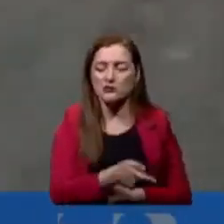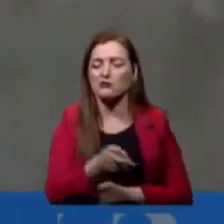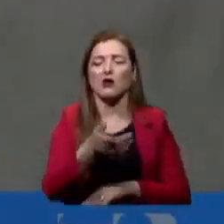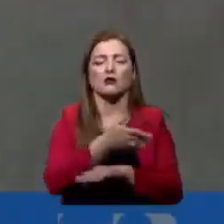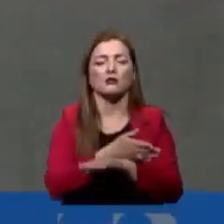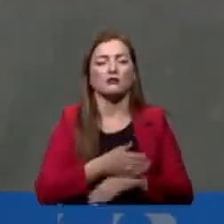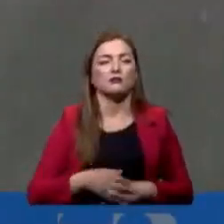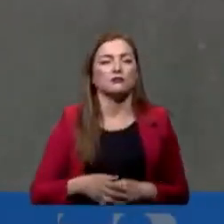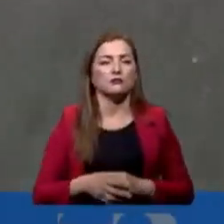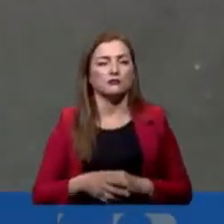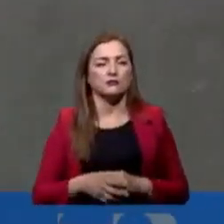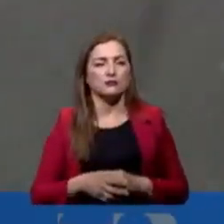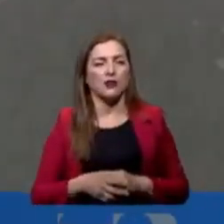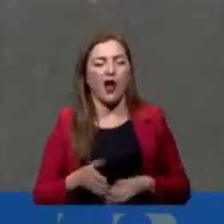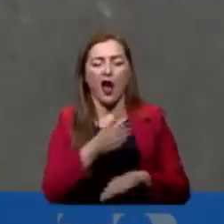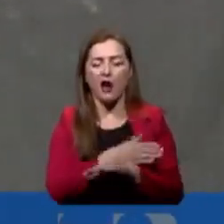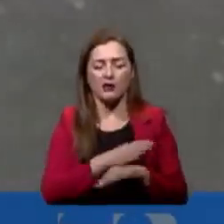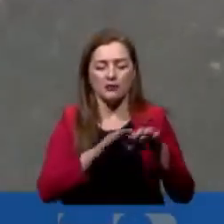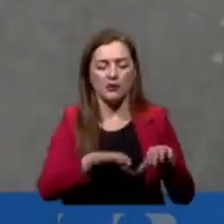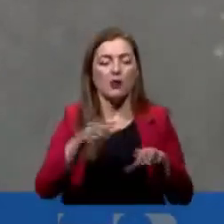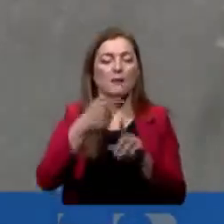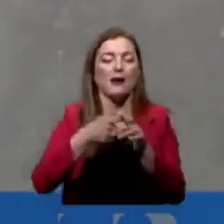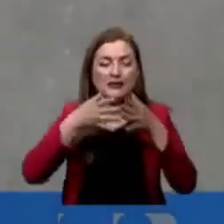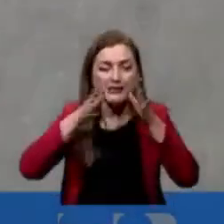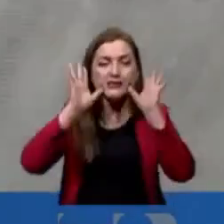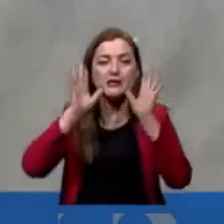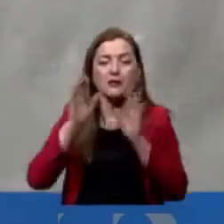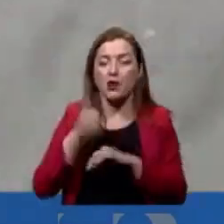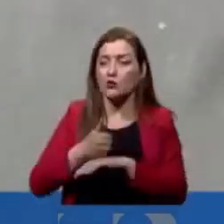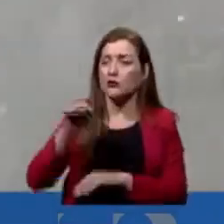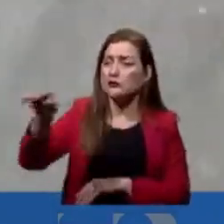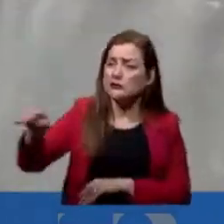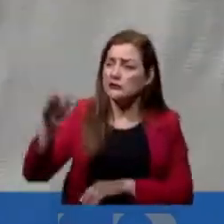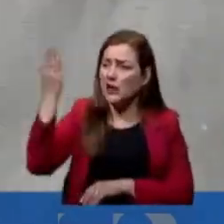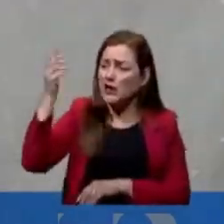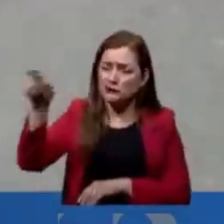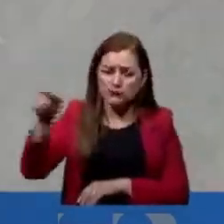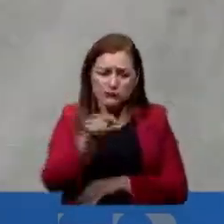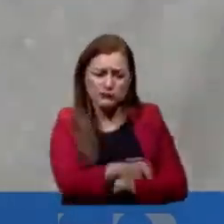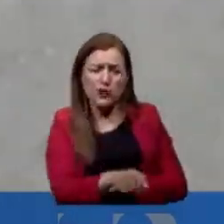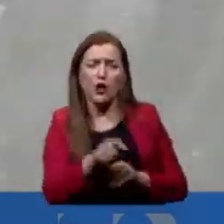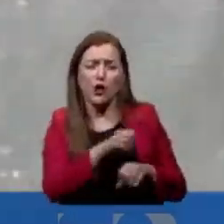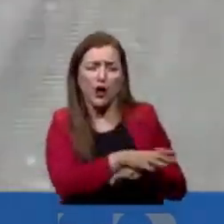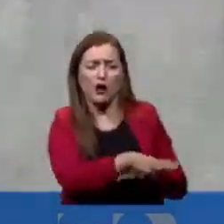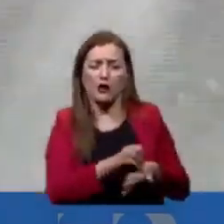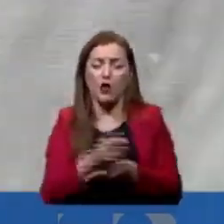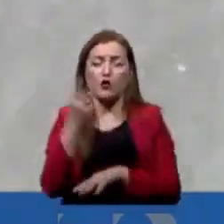que pongan el adoquinado, que fue en diciembre, se notificó al agua potable que hay 2 fugas de agua,